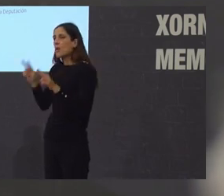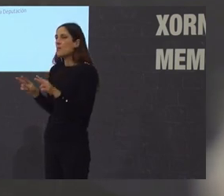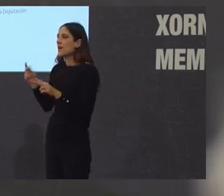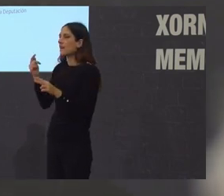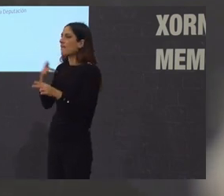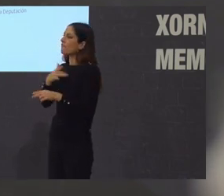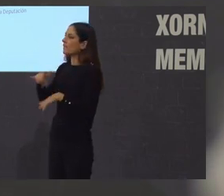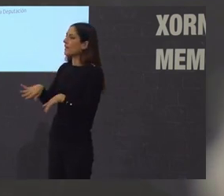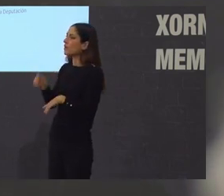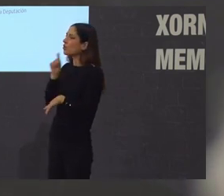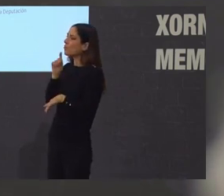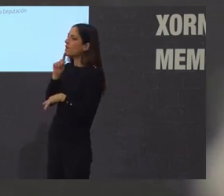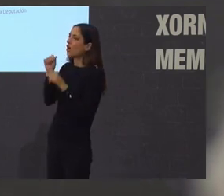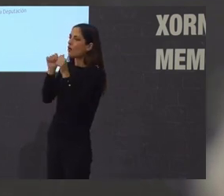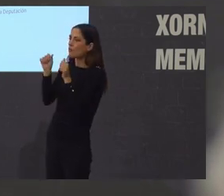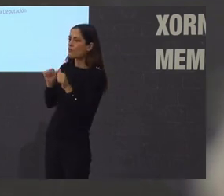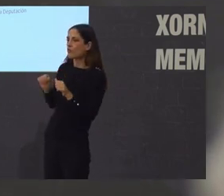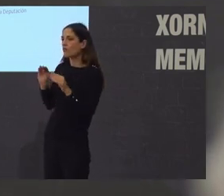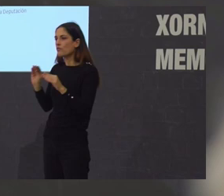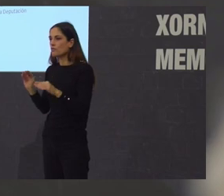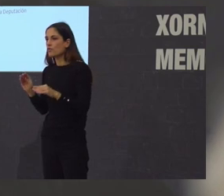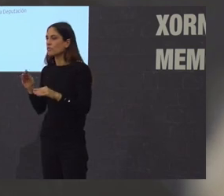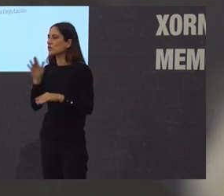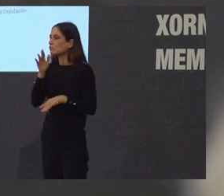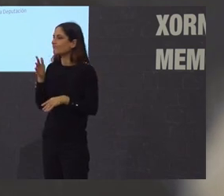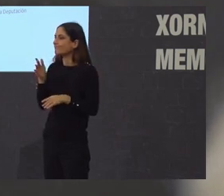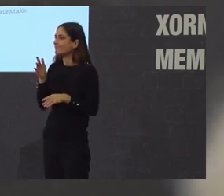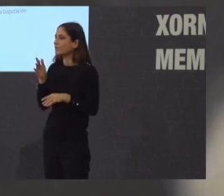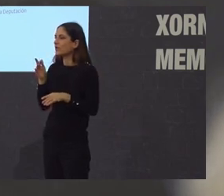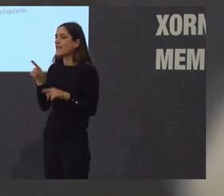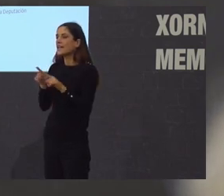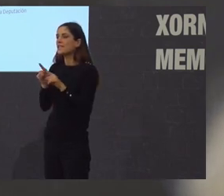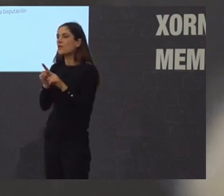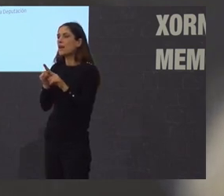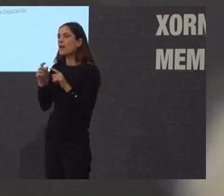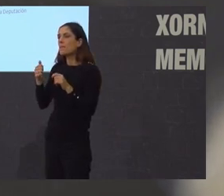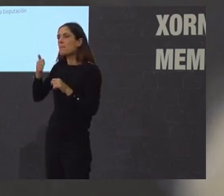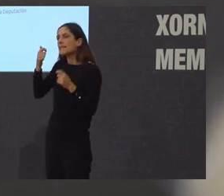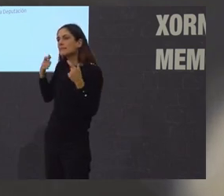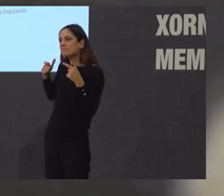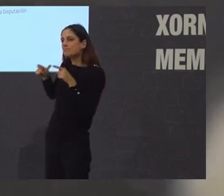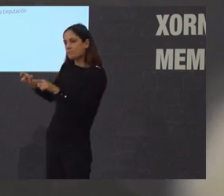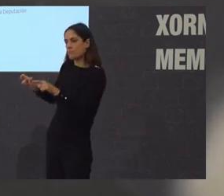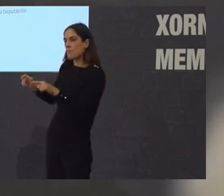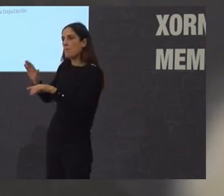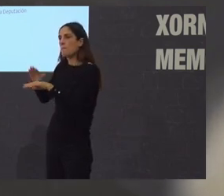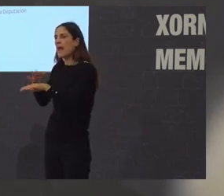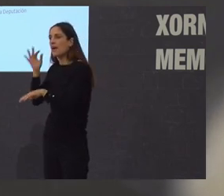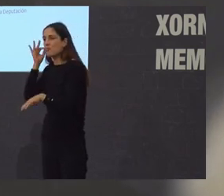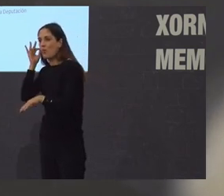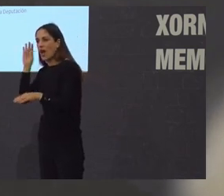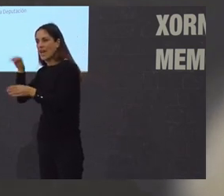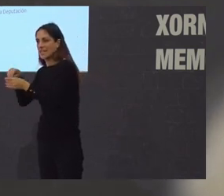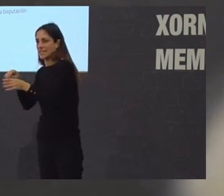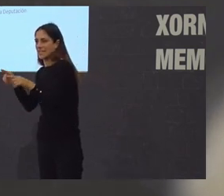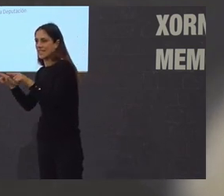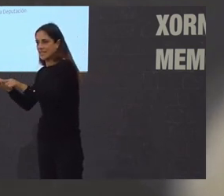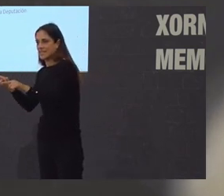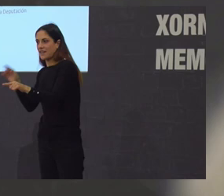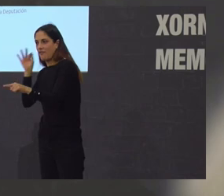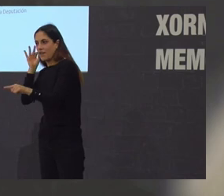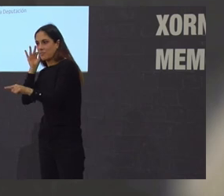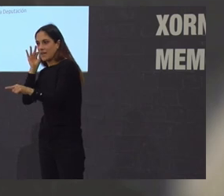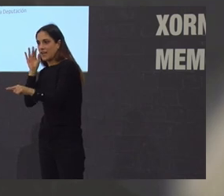lo que es la caridad, se reservaba al sector femenino, es decir, era a las mujeres de las familias, ¿no? Eran las que se